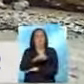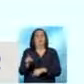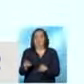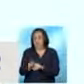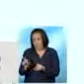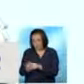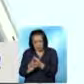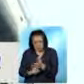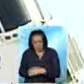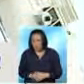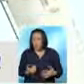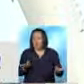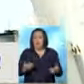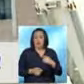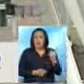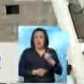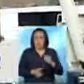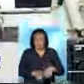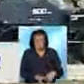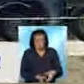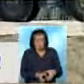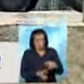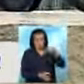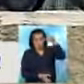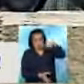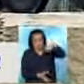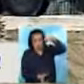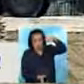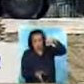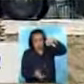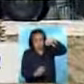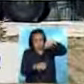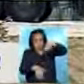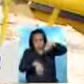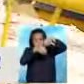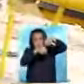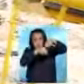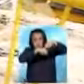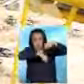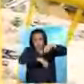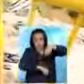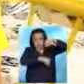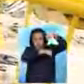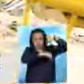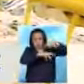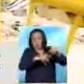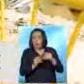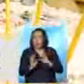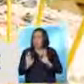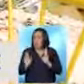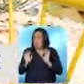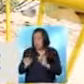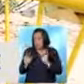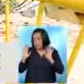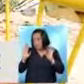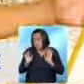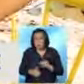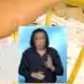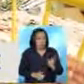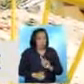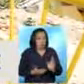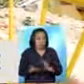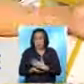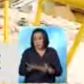suerte. Solo una grúa lo sostiene para evitar que se desplome. Ojalá que quede bien, ojalá, porque no